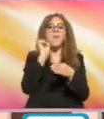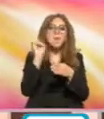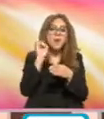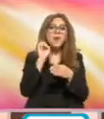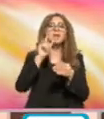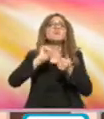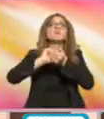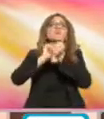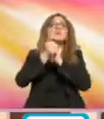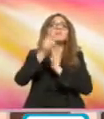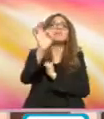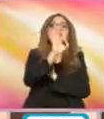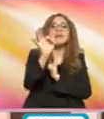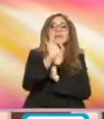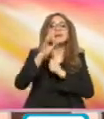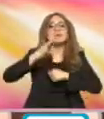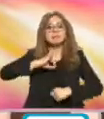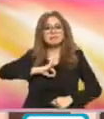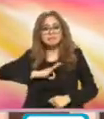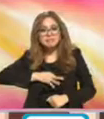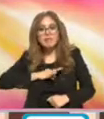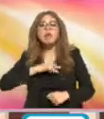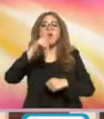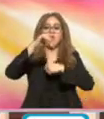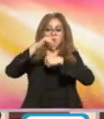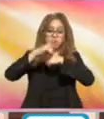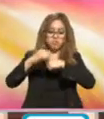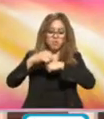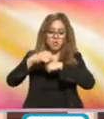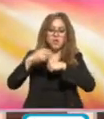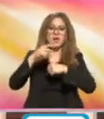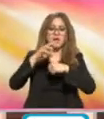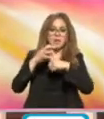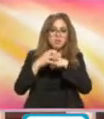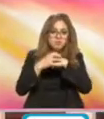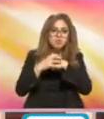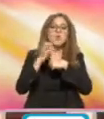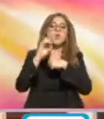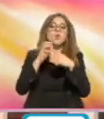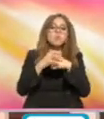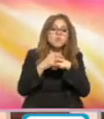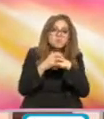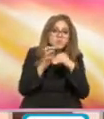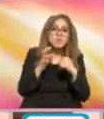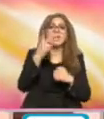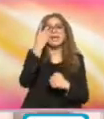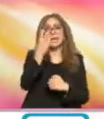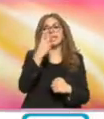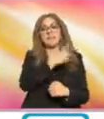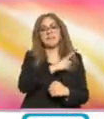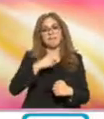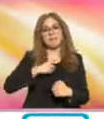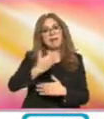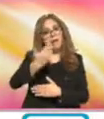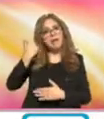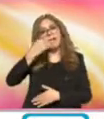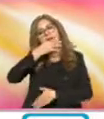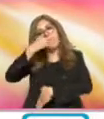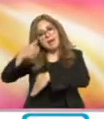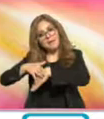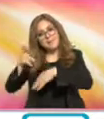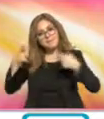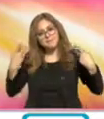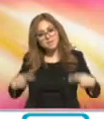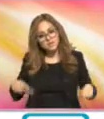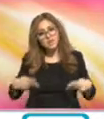de infección de las heridas o de que se abran las heridas. Eso siempre se lo tenemos que decir a nuestro paciente, pero de ahí en fuera es una